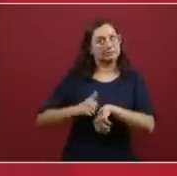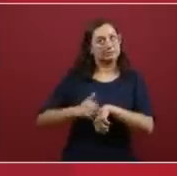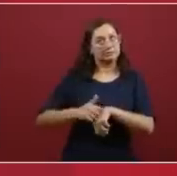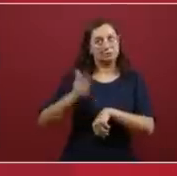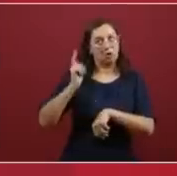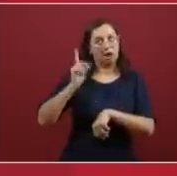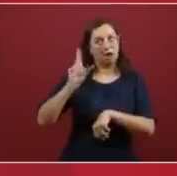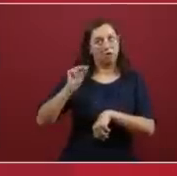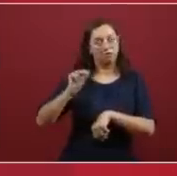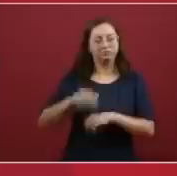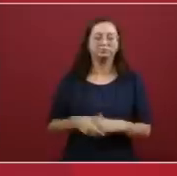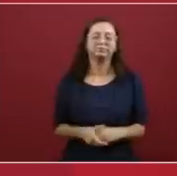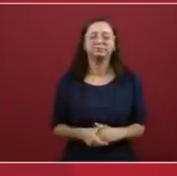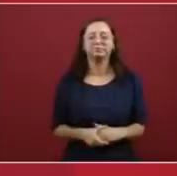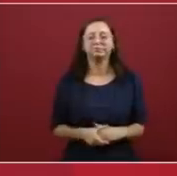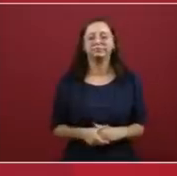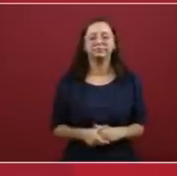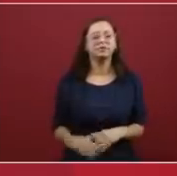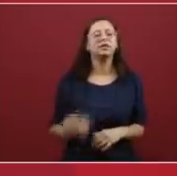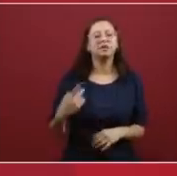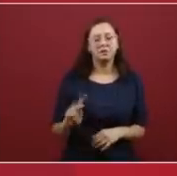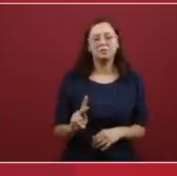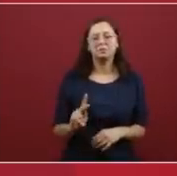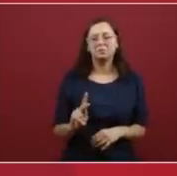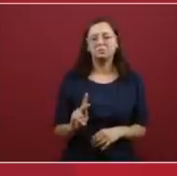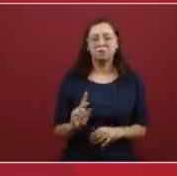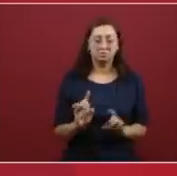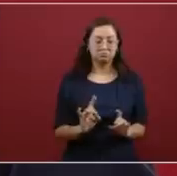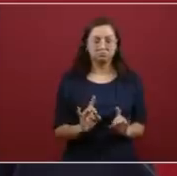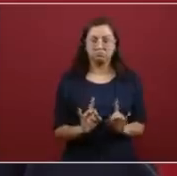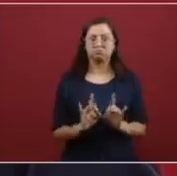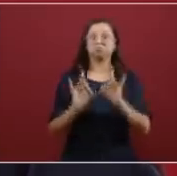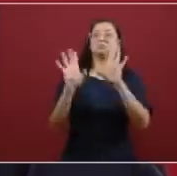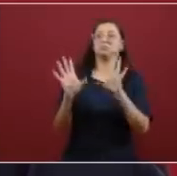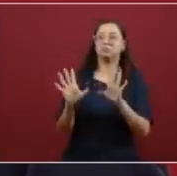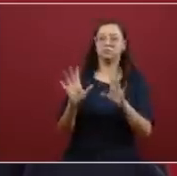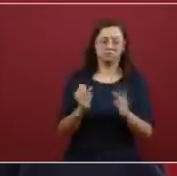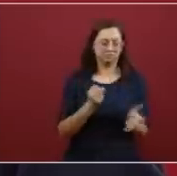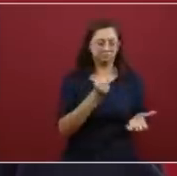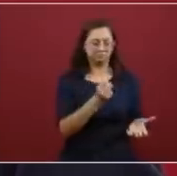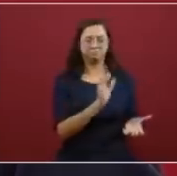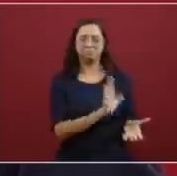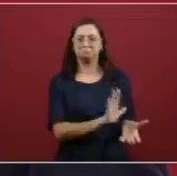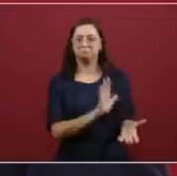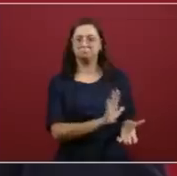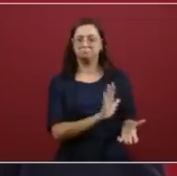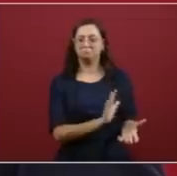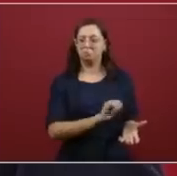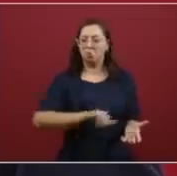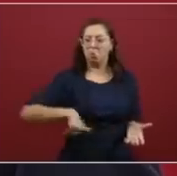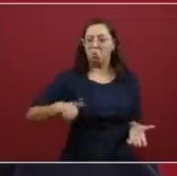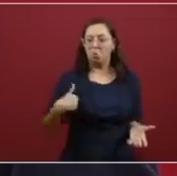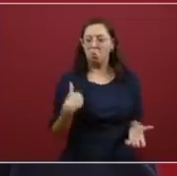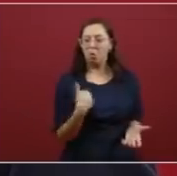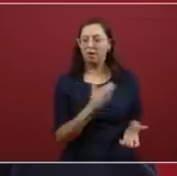Toco madera, pero que tengamos esa reserva para no